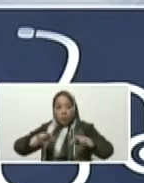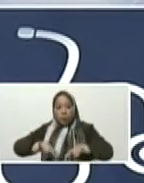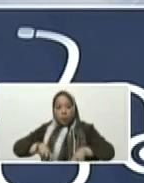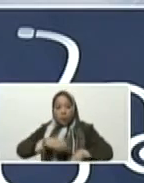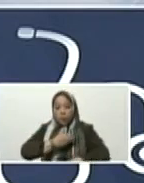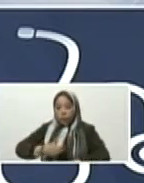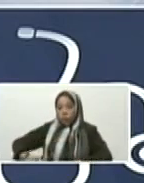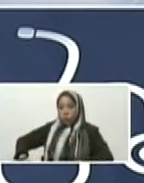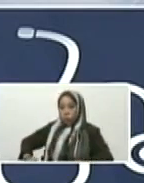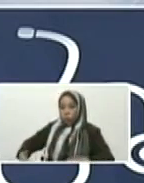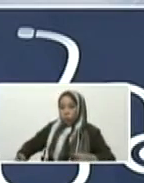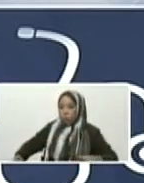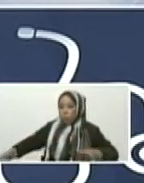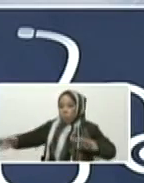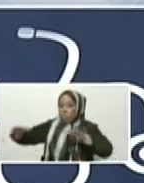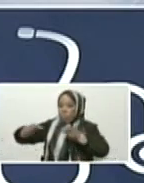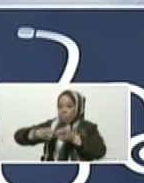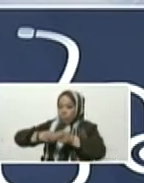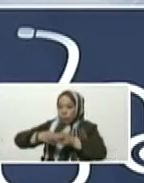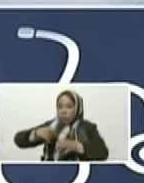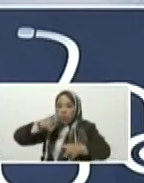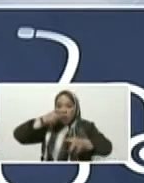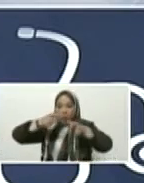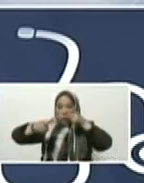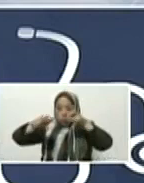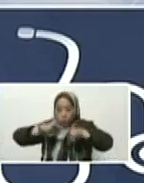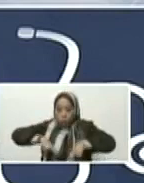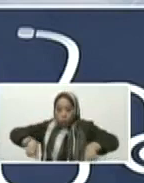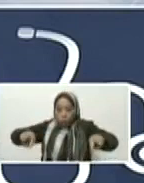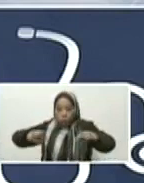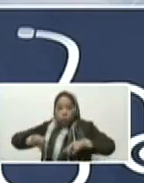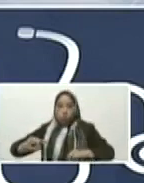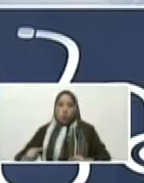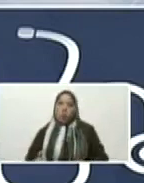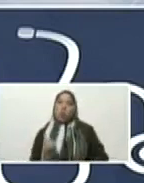Presidenciales. Yo quiero designar un inspector